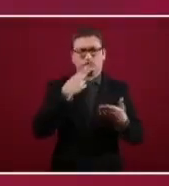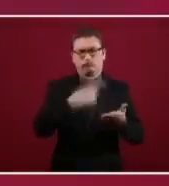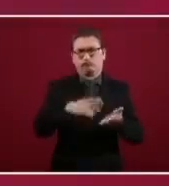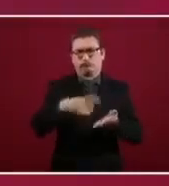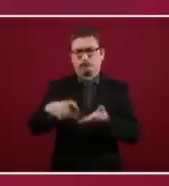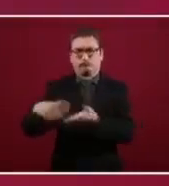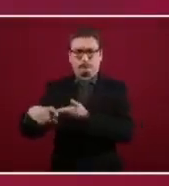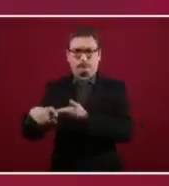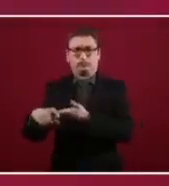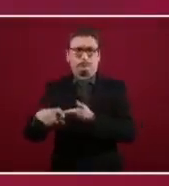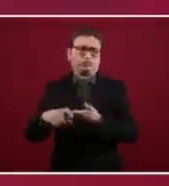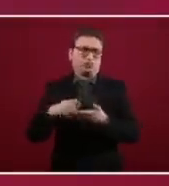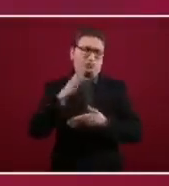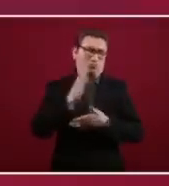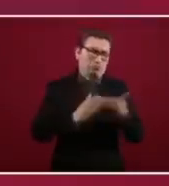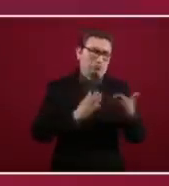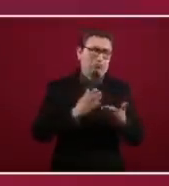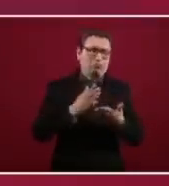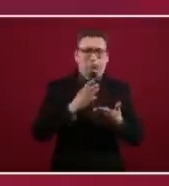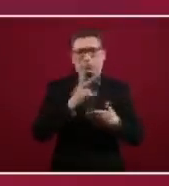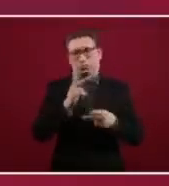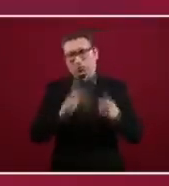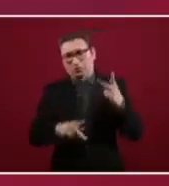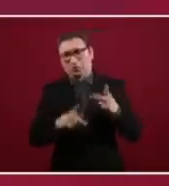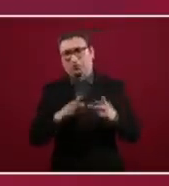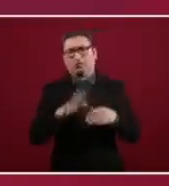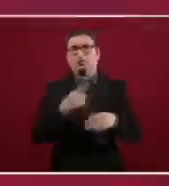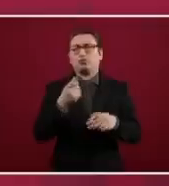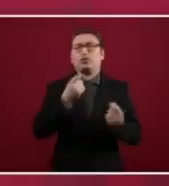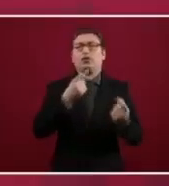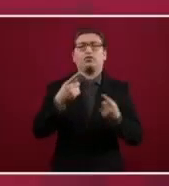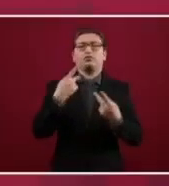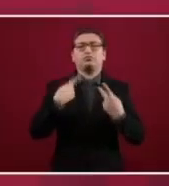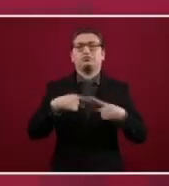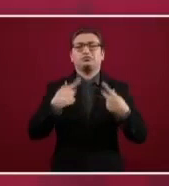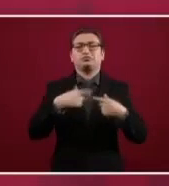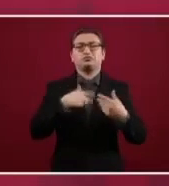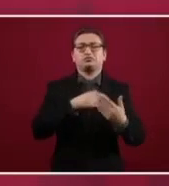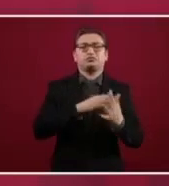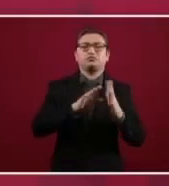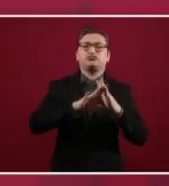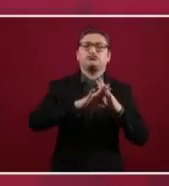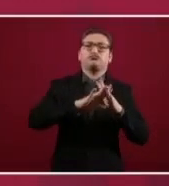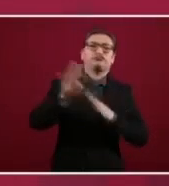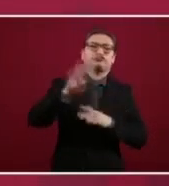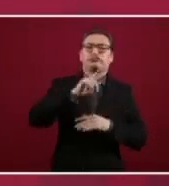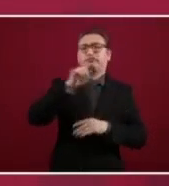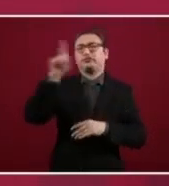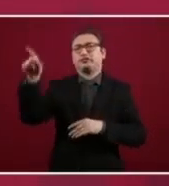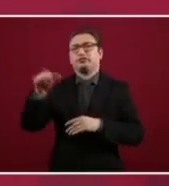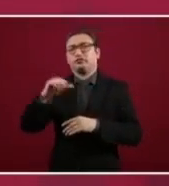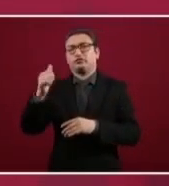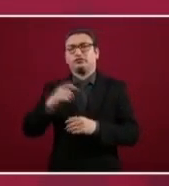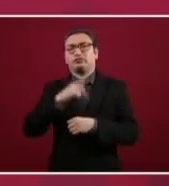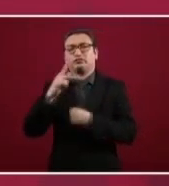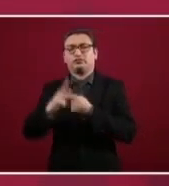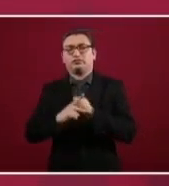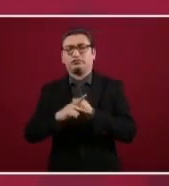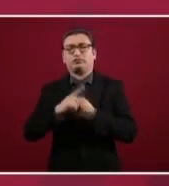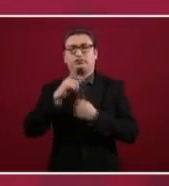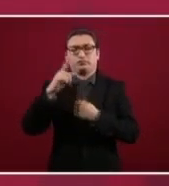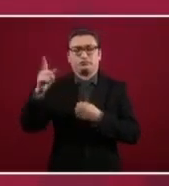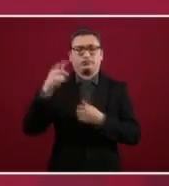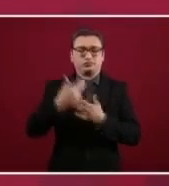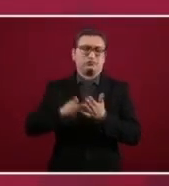consumo porque en primer lugar por eso es que emigraron a esas personas que el presidente llama los